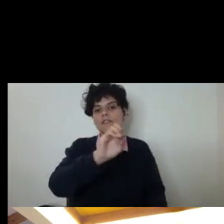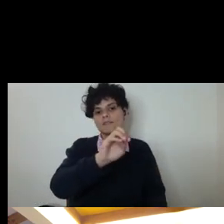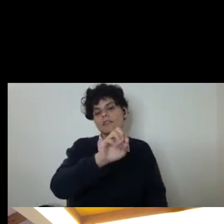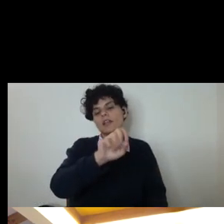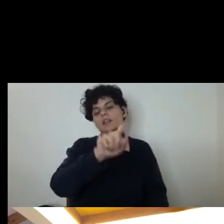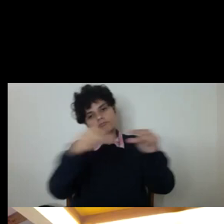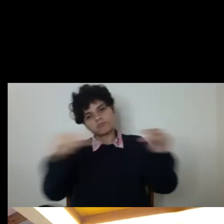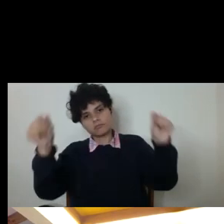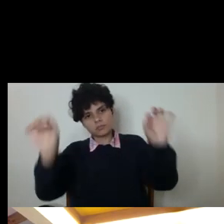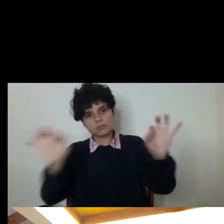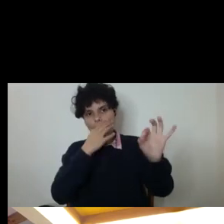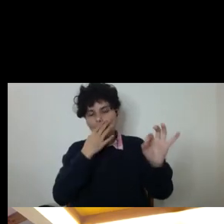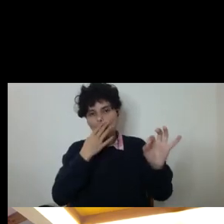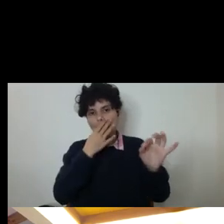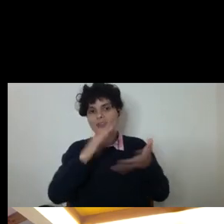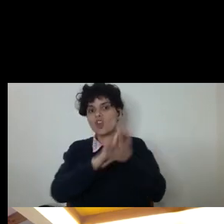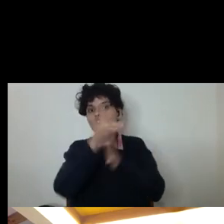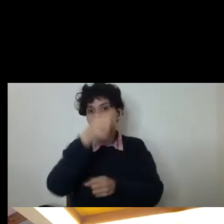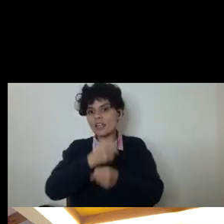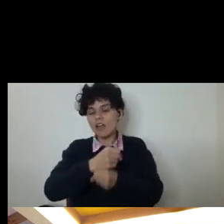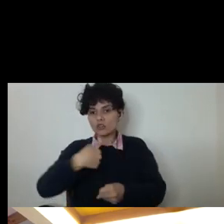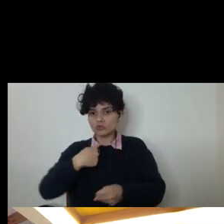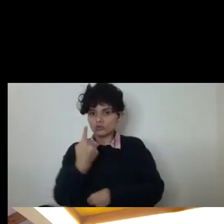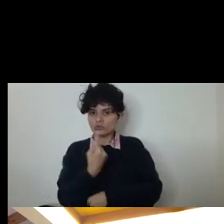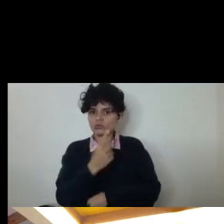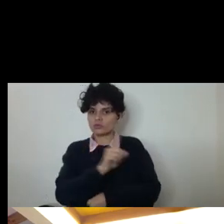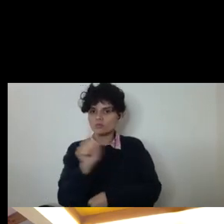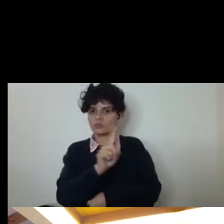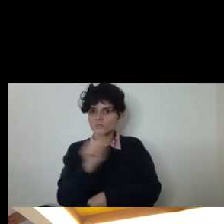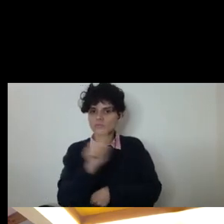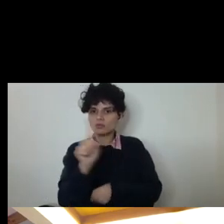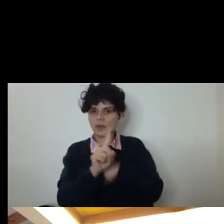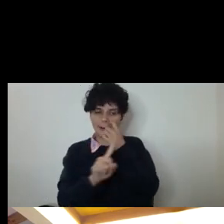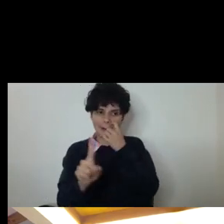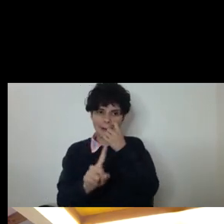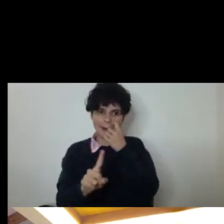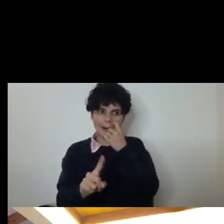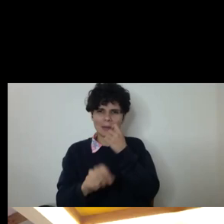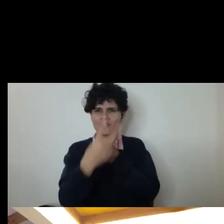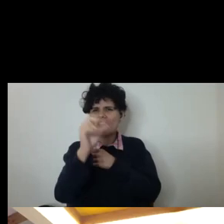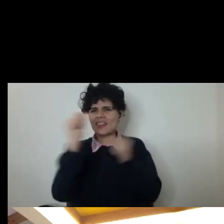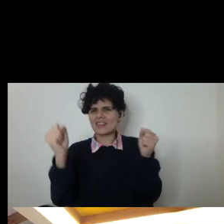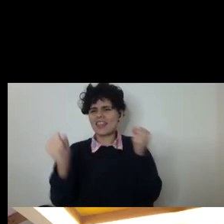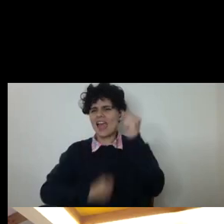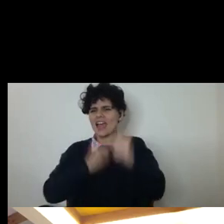Por supuesto que todo este trabajo que les he contado, que resume casi 20 años de trabajo,